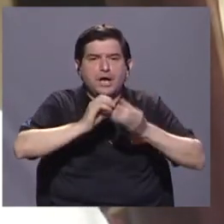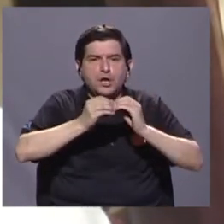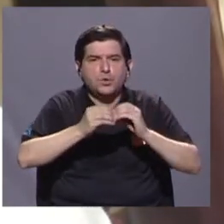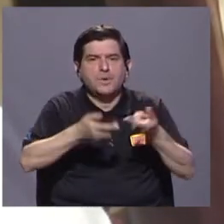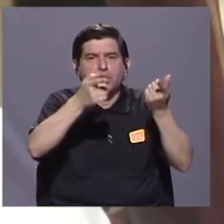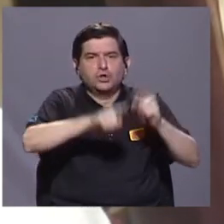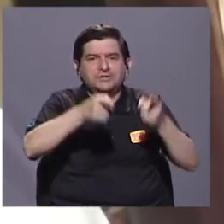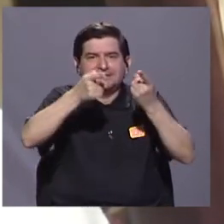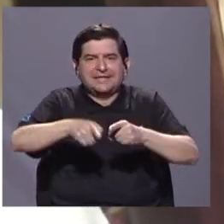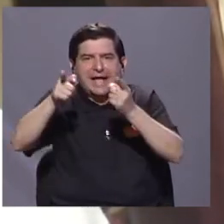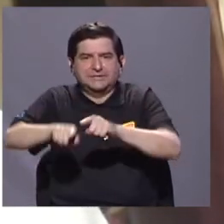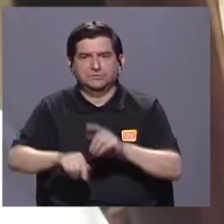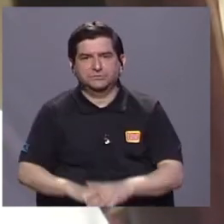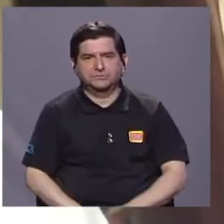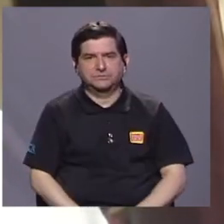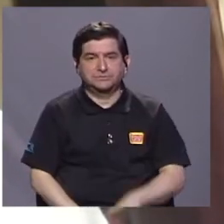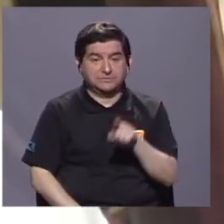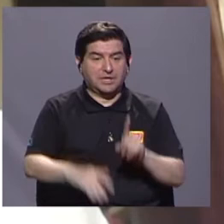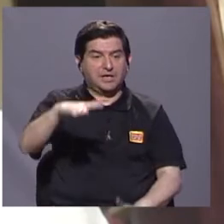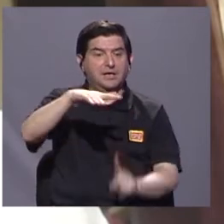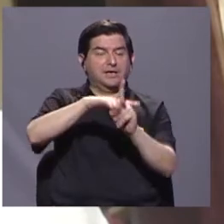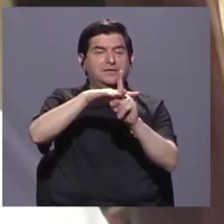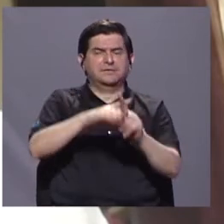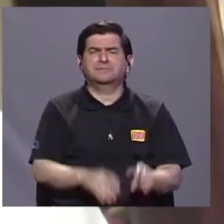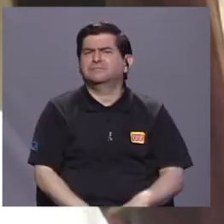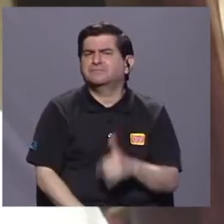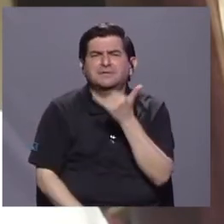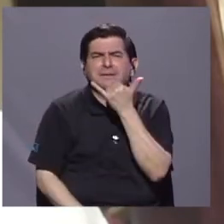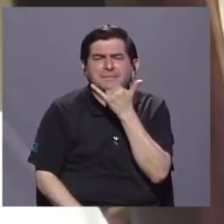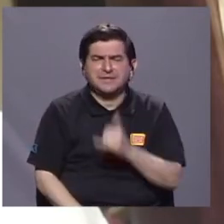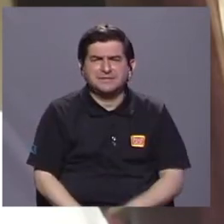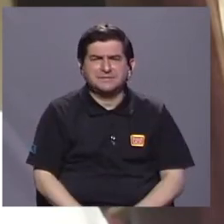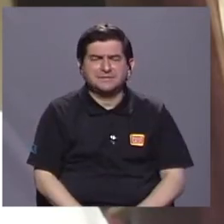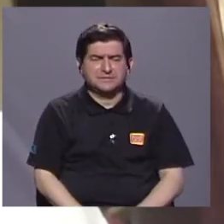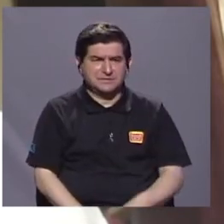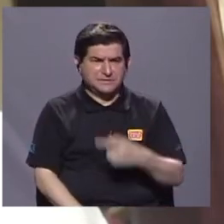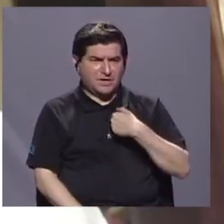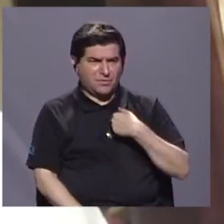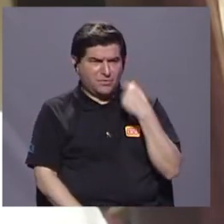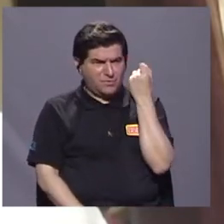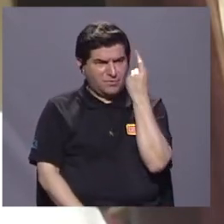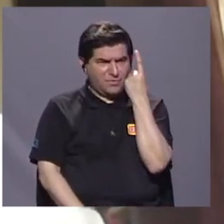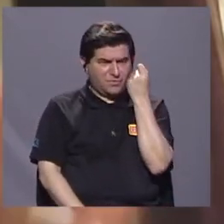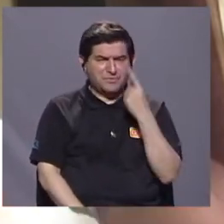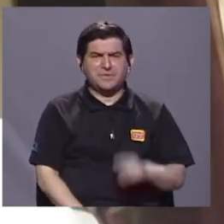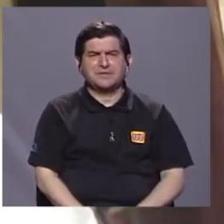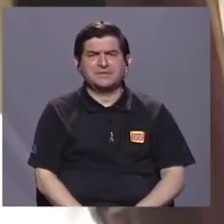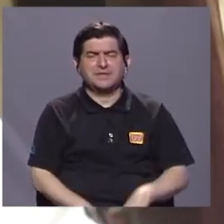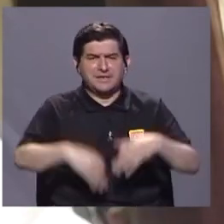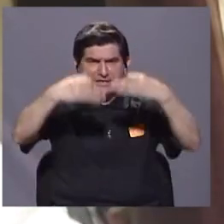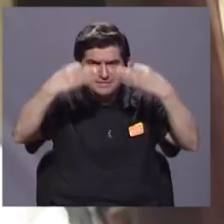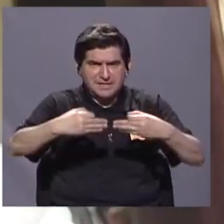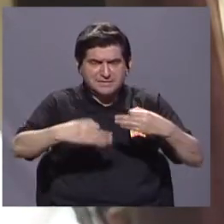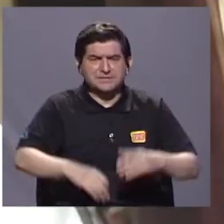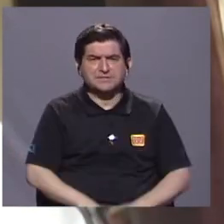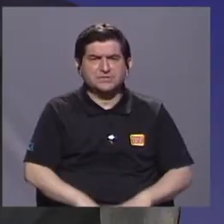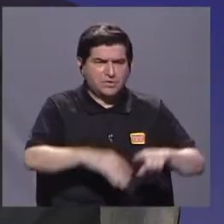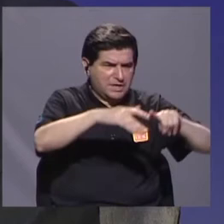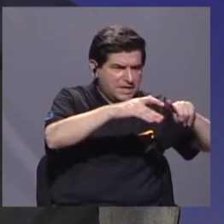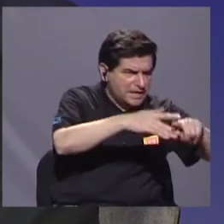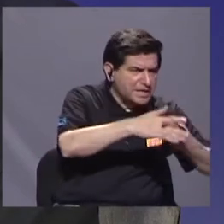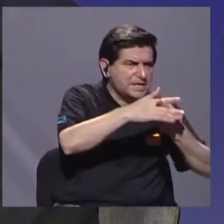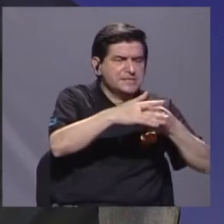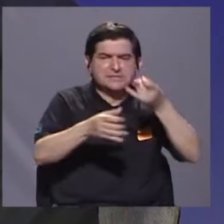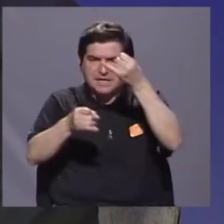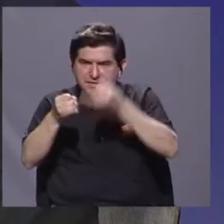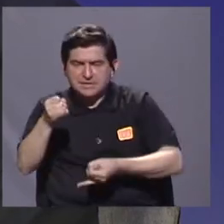casos. Y de ahí es donde se viene. ¿Qué pasa con una medida? Una medida uno la tiene que entender en un momento donde se activa y donde termina.